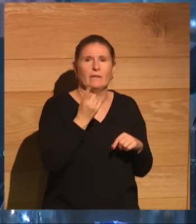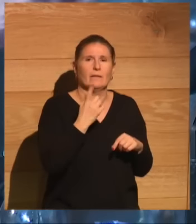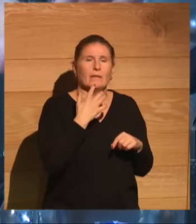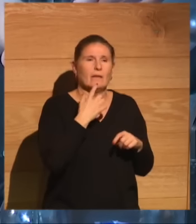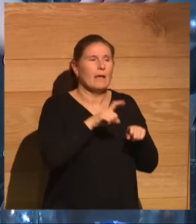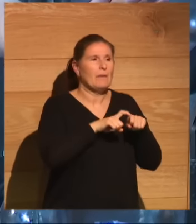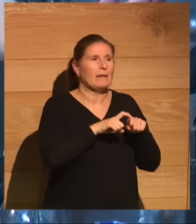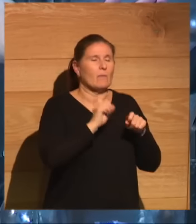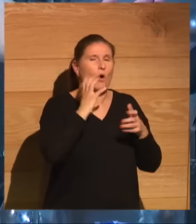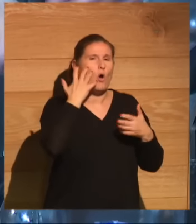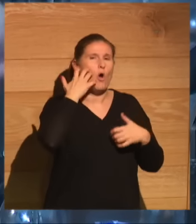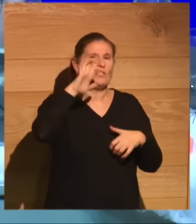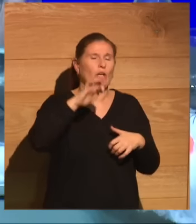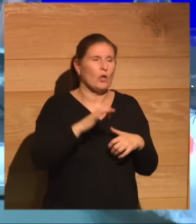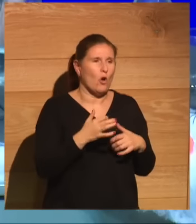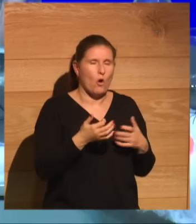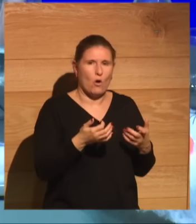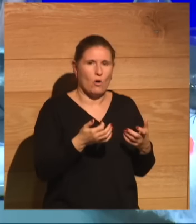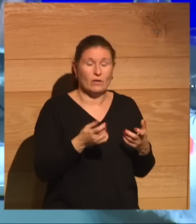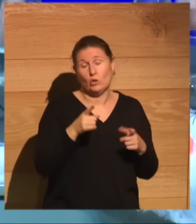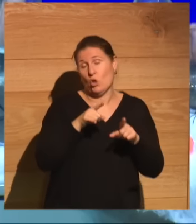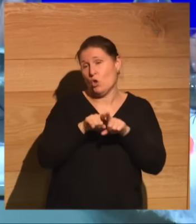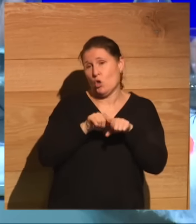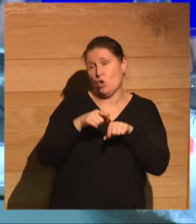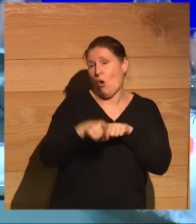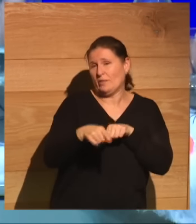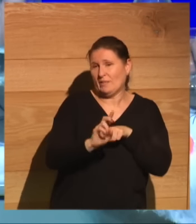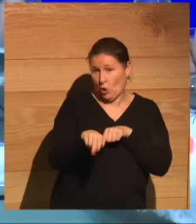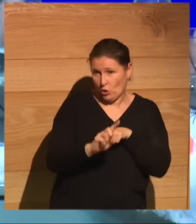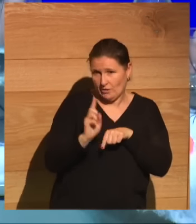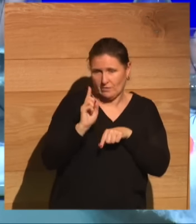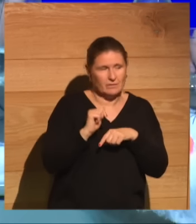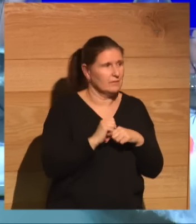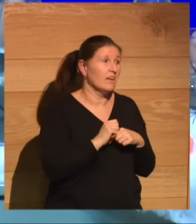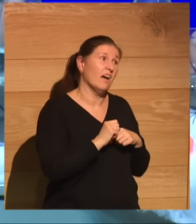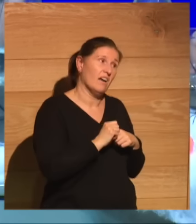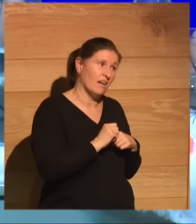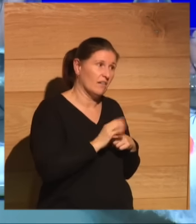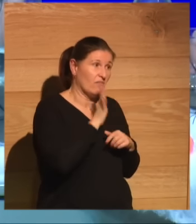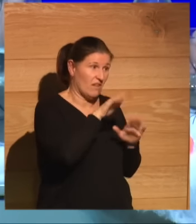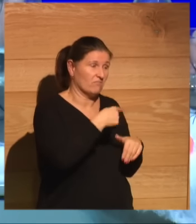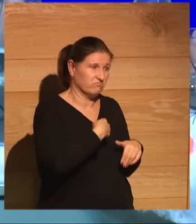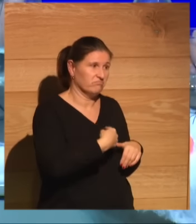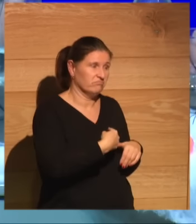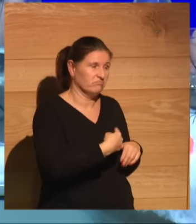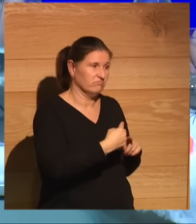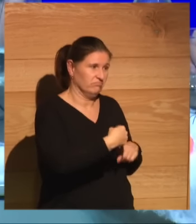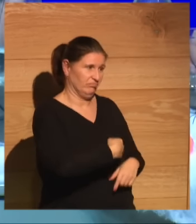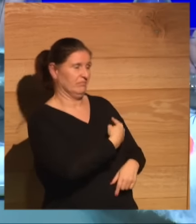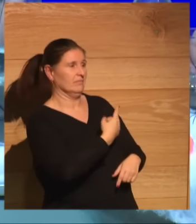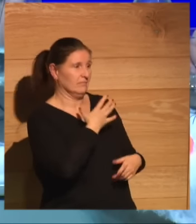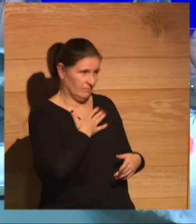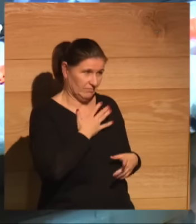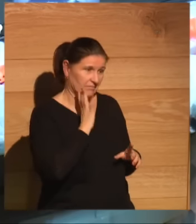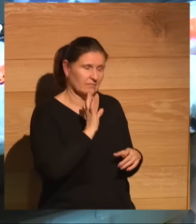histriónico. No estoy intentando meterme contigo. No, sí, pero no, el mal ya está hecho. No. Los señores del jurado harán, ya.